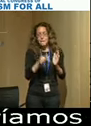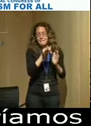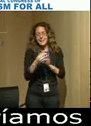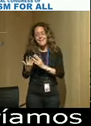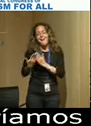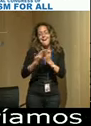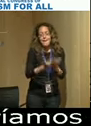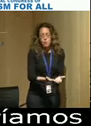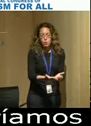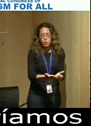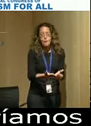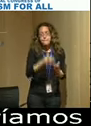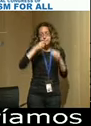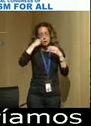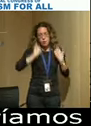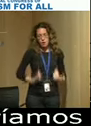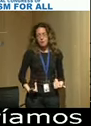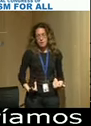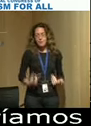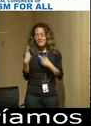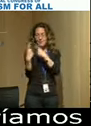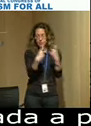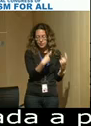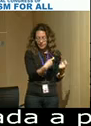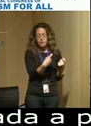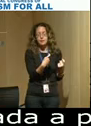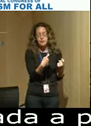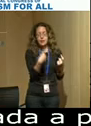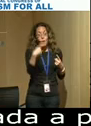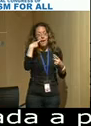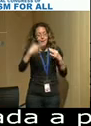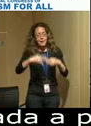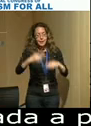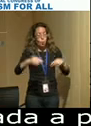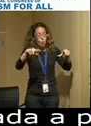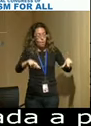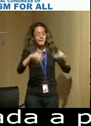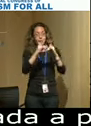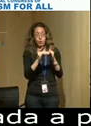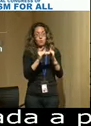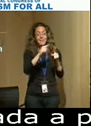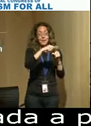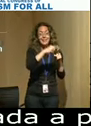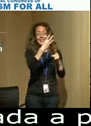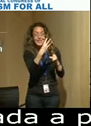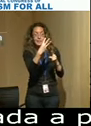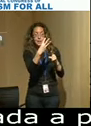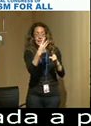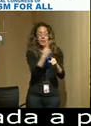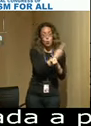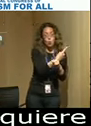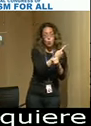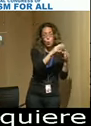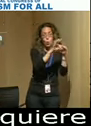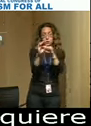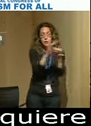de una asistencia personalizada. En este caso estaríamos hablando en realidad de una habitación de nivel 3 junto a una de nivel 1, comunicada